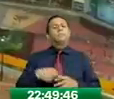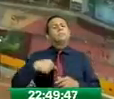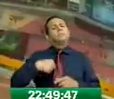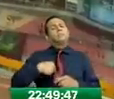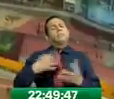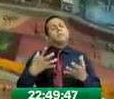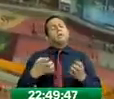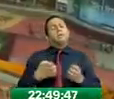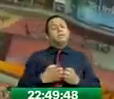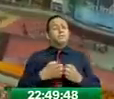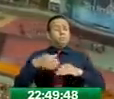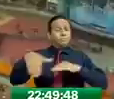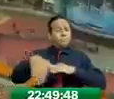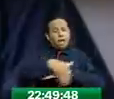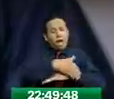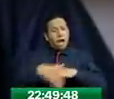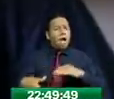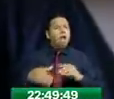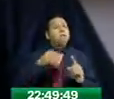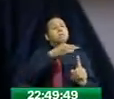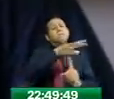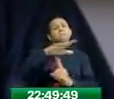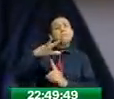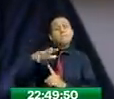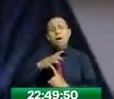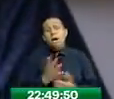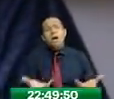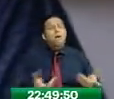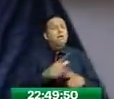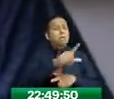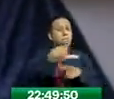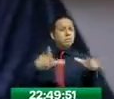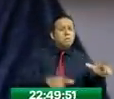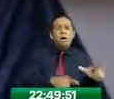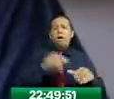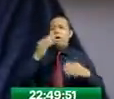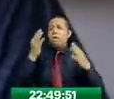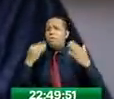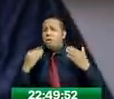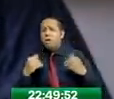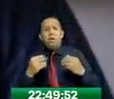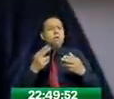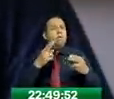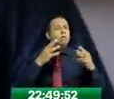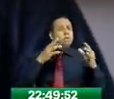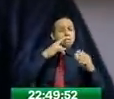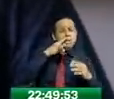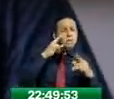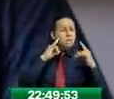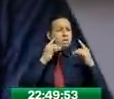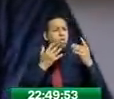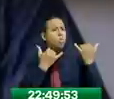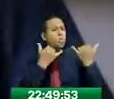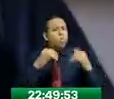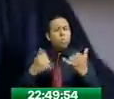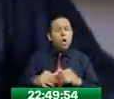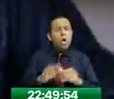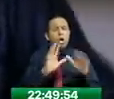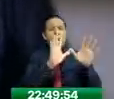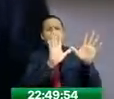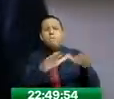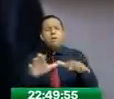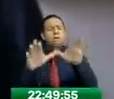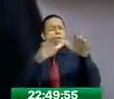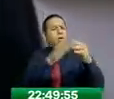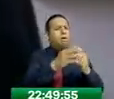y las plazas de la ciudad. Un parque guayaquileño con los niños jugando, las palomas, bueno,